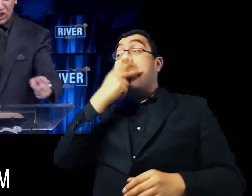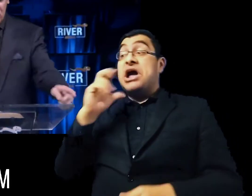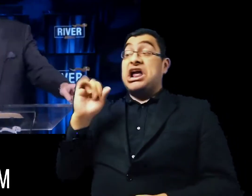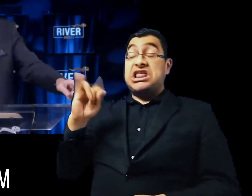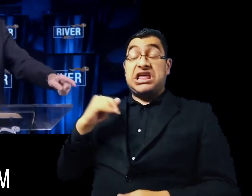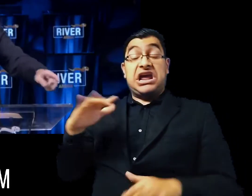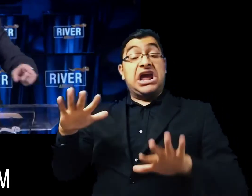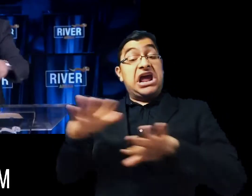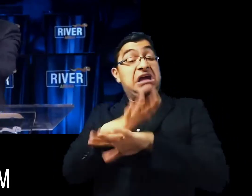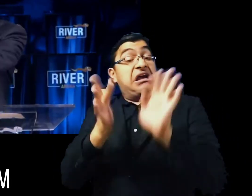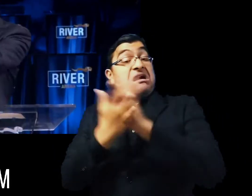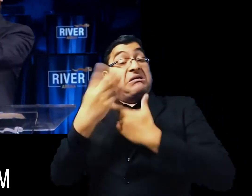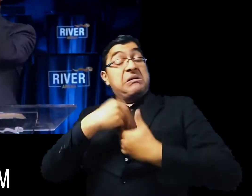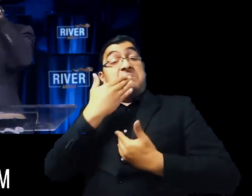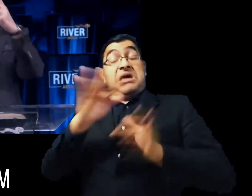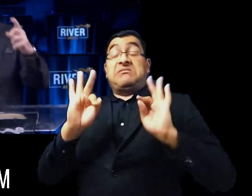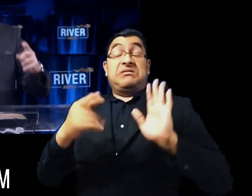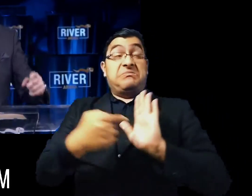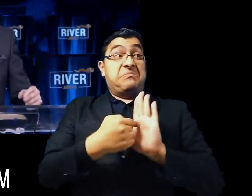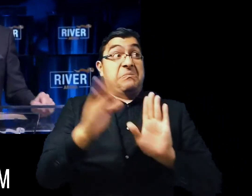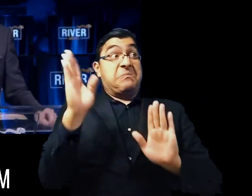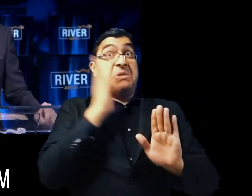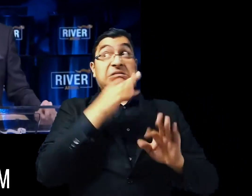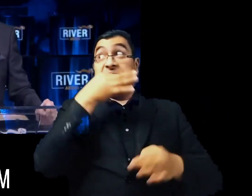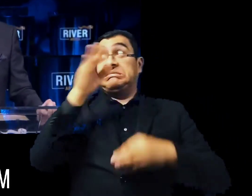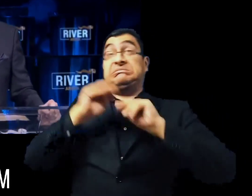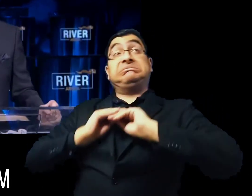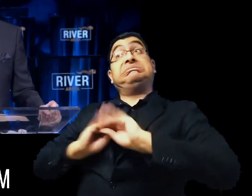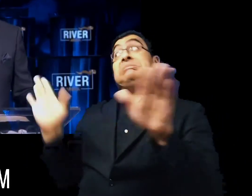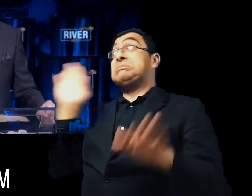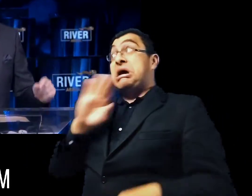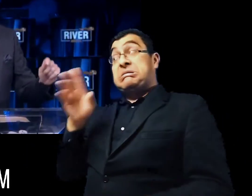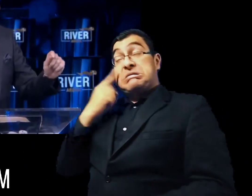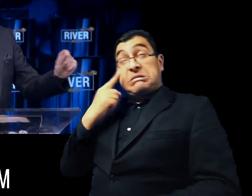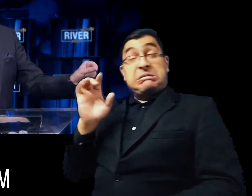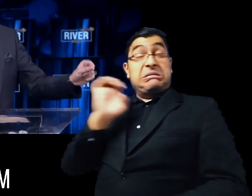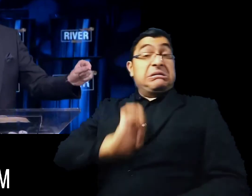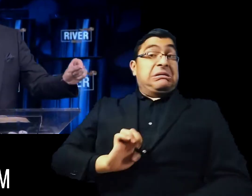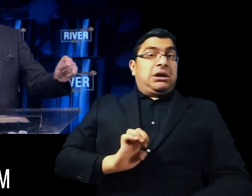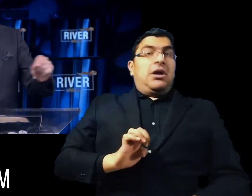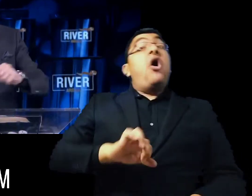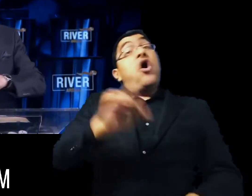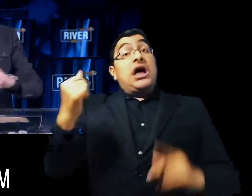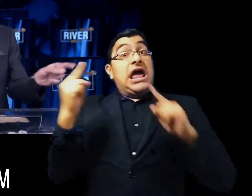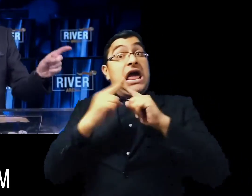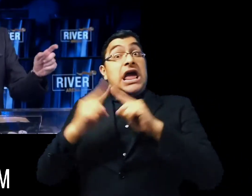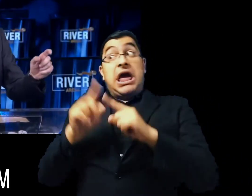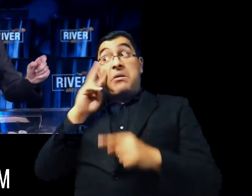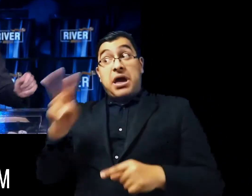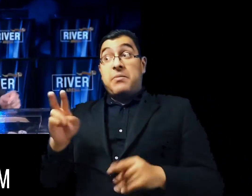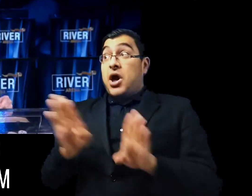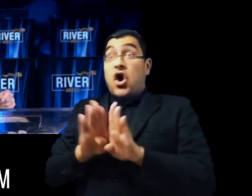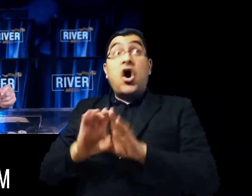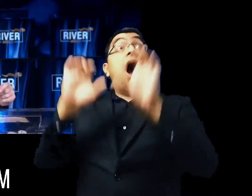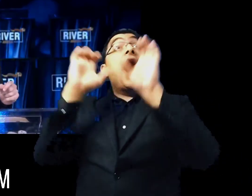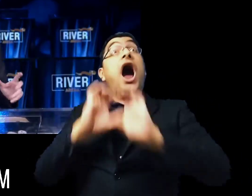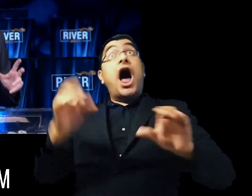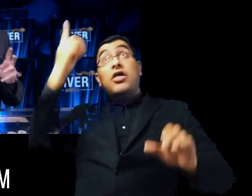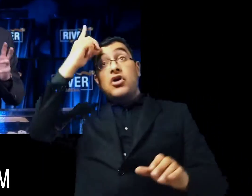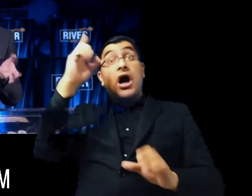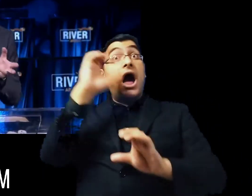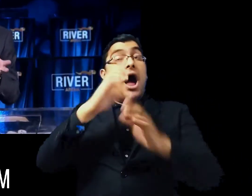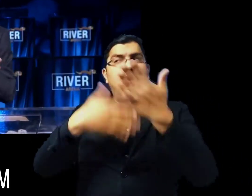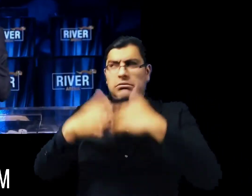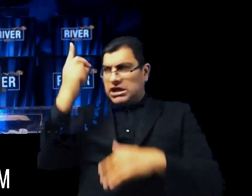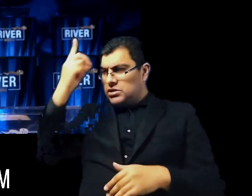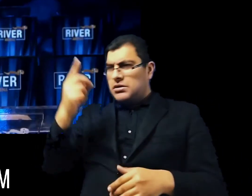real y que no ande dejando mal testimonio por ahí. Otro decía, fue a la iglesia pero no lo veo cantando alabanzas a Dios. O sea,